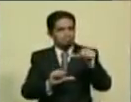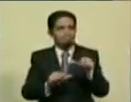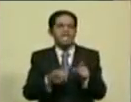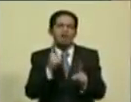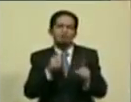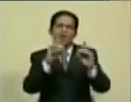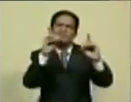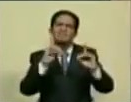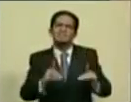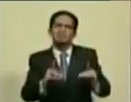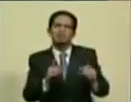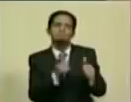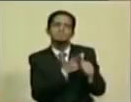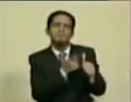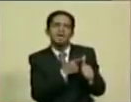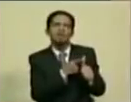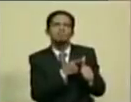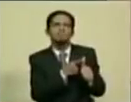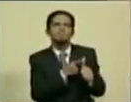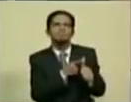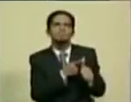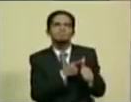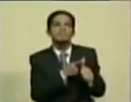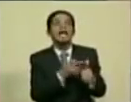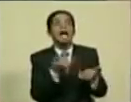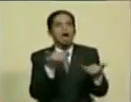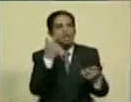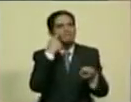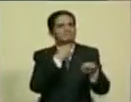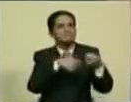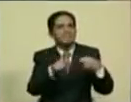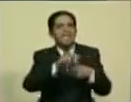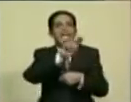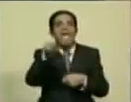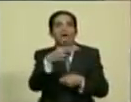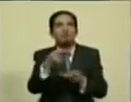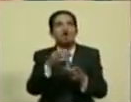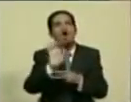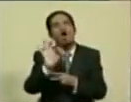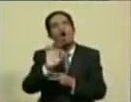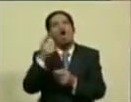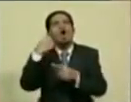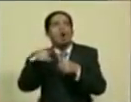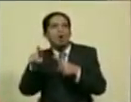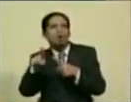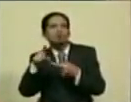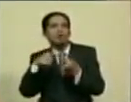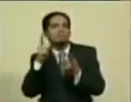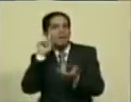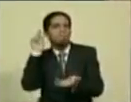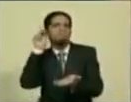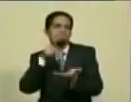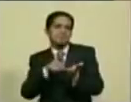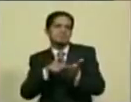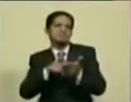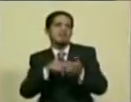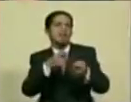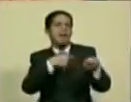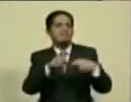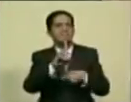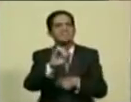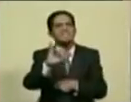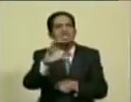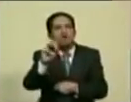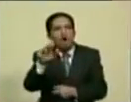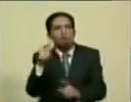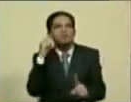medidas, se va a implementar el patrón euro y otro tipo de monedas convertibles para participar en la subasta DICOM, con el objetivo